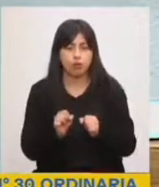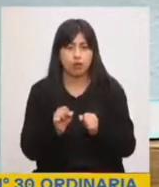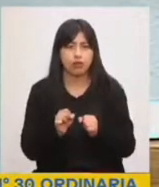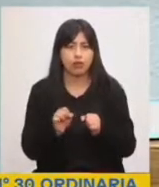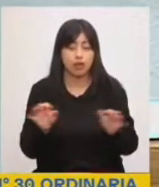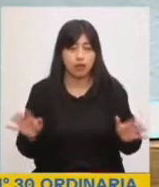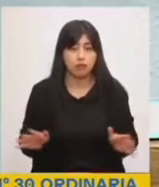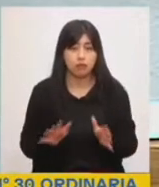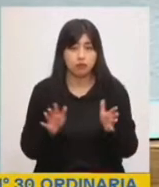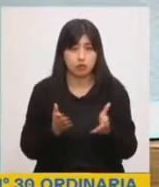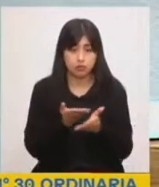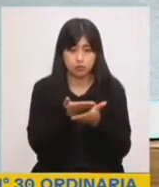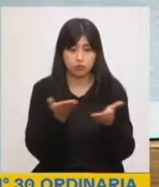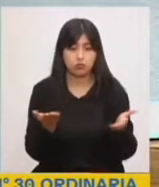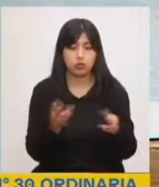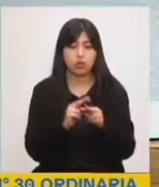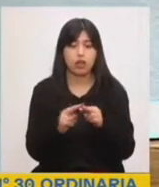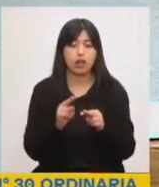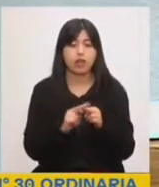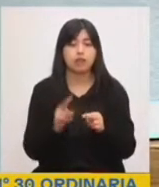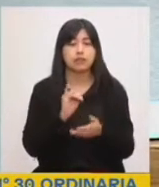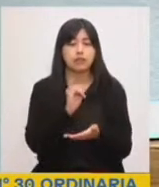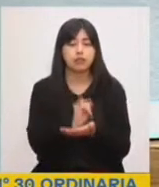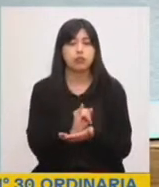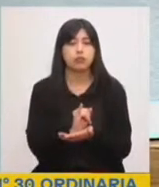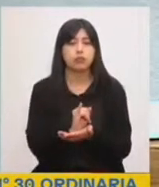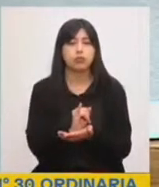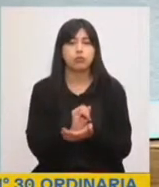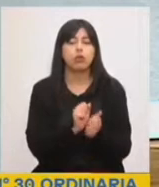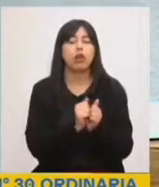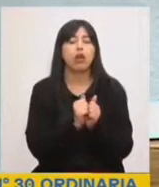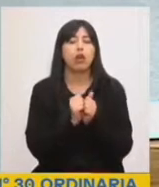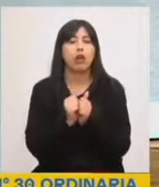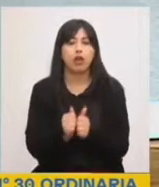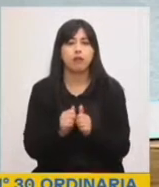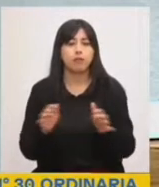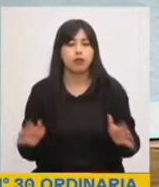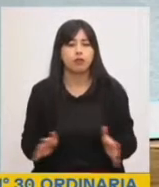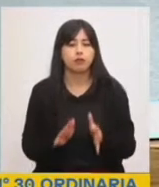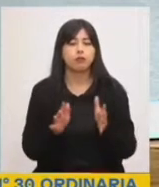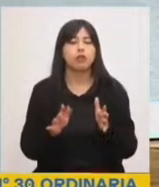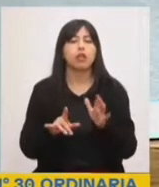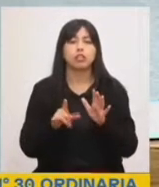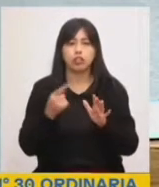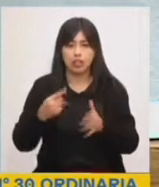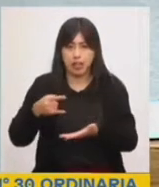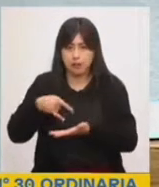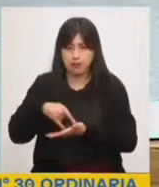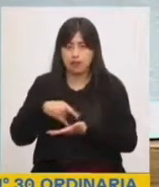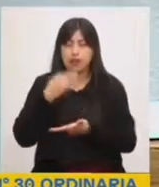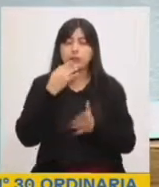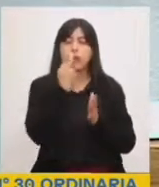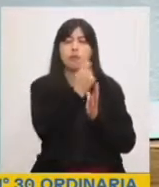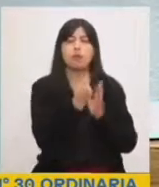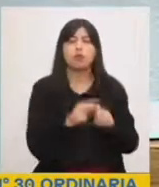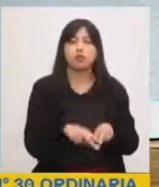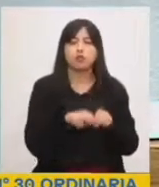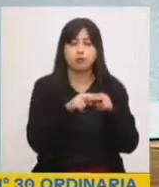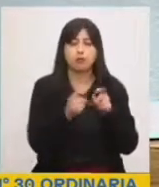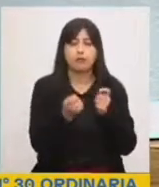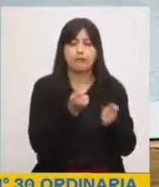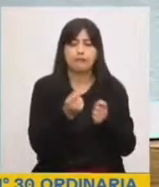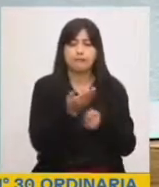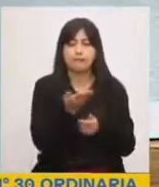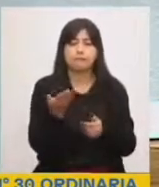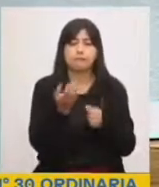el esfuerzo que ustedes están haciendo como institución vaya acompañado de esfuerzo legislativo y también de presupuesto para que ustedes